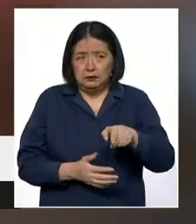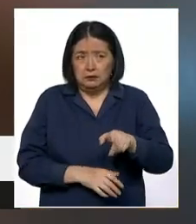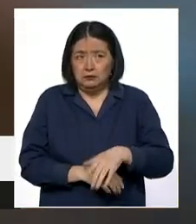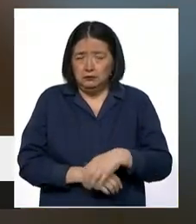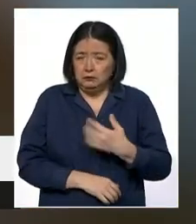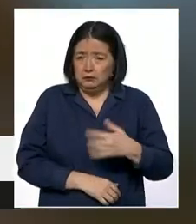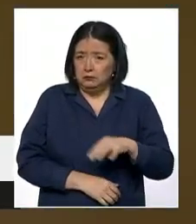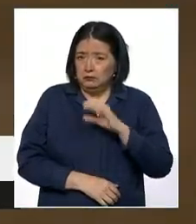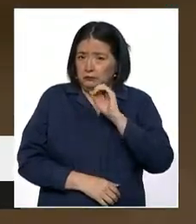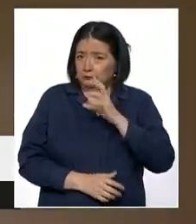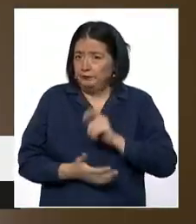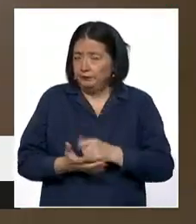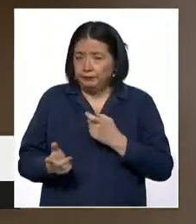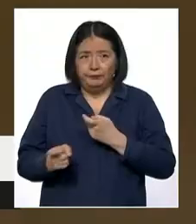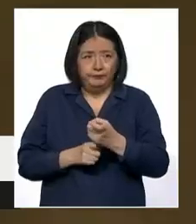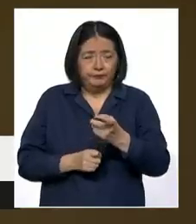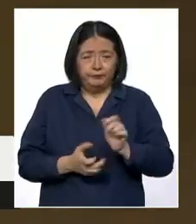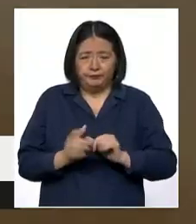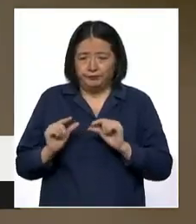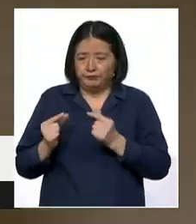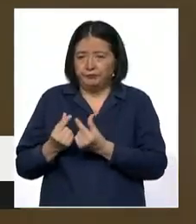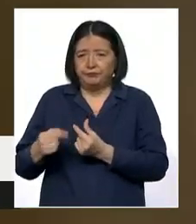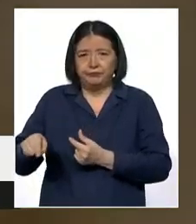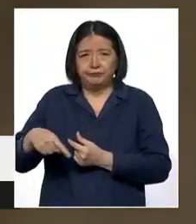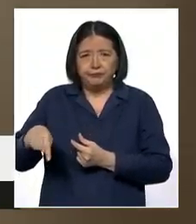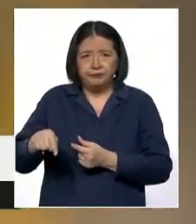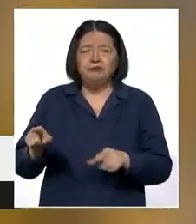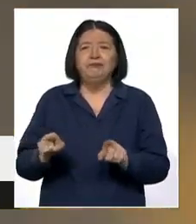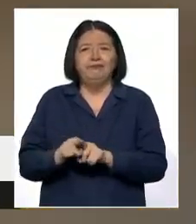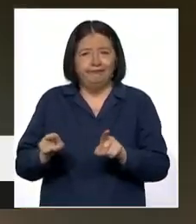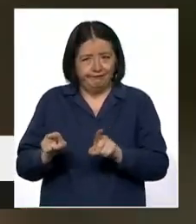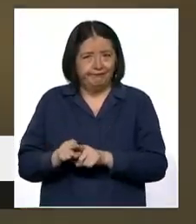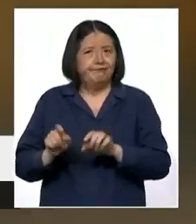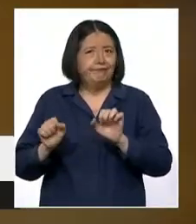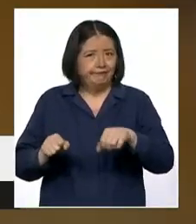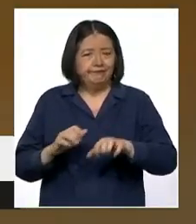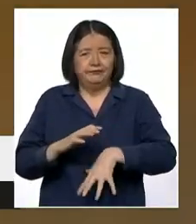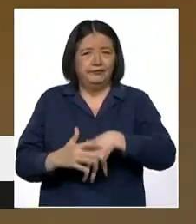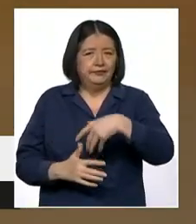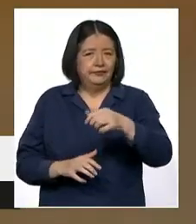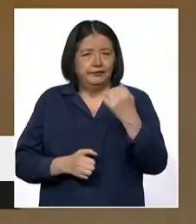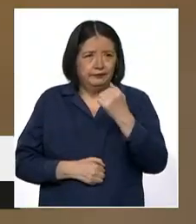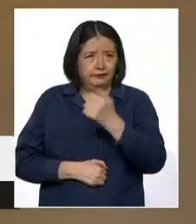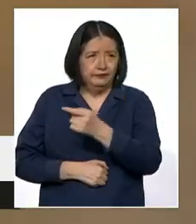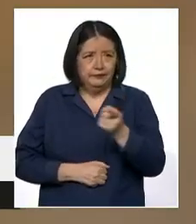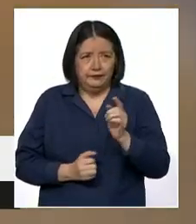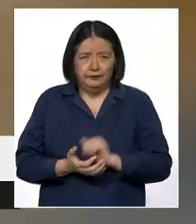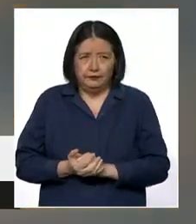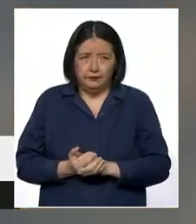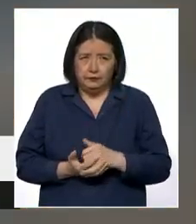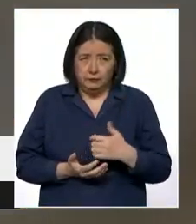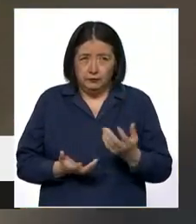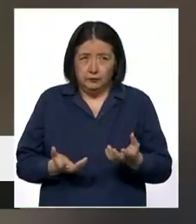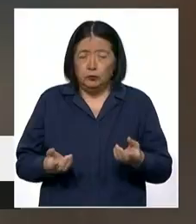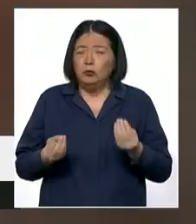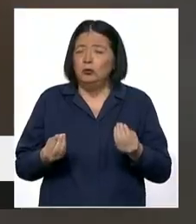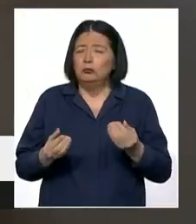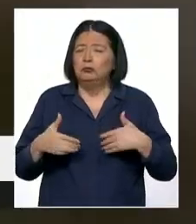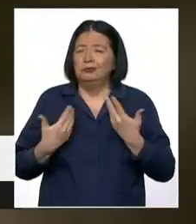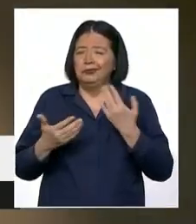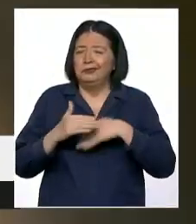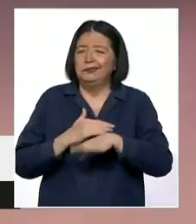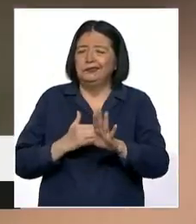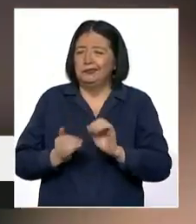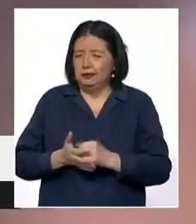Según presumen los afectados, el grupo de atacantes también habrían salido de la fiesta a la que solo se accede con un